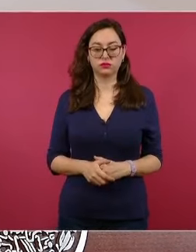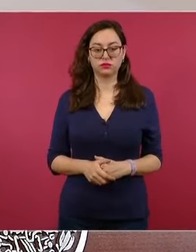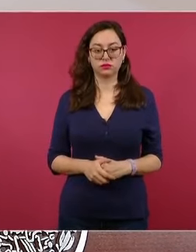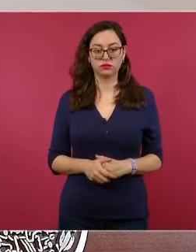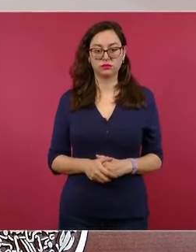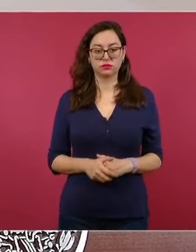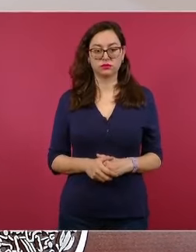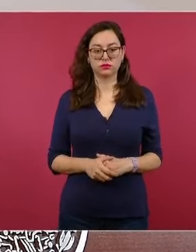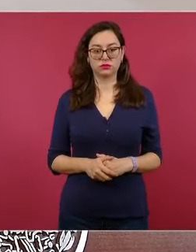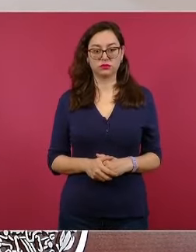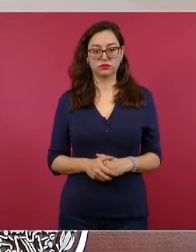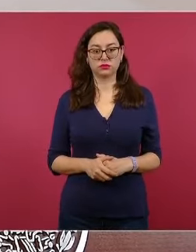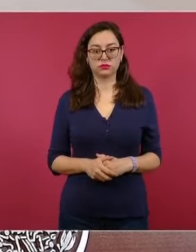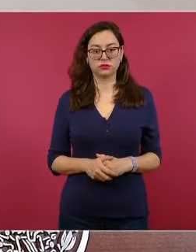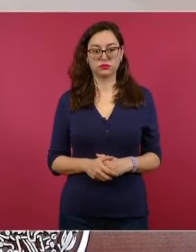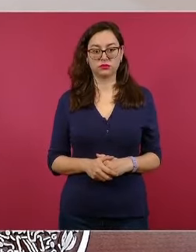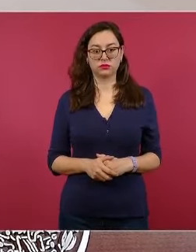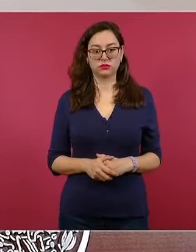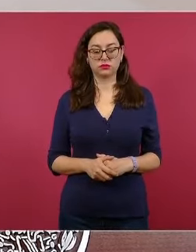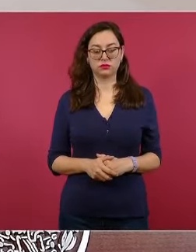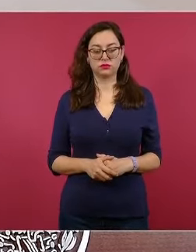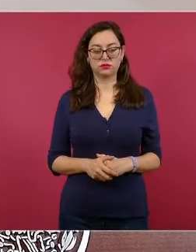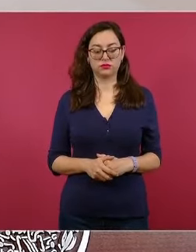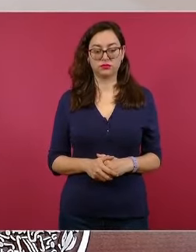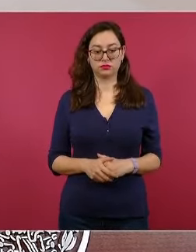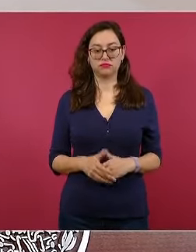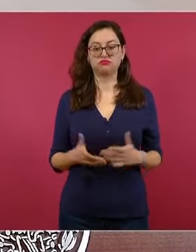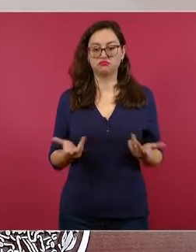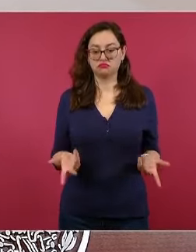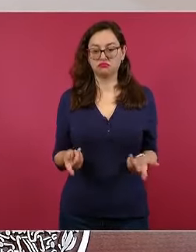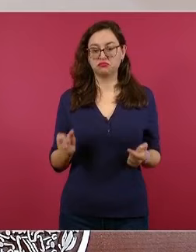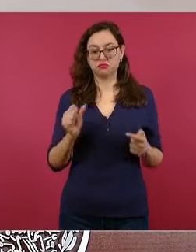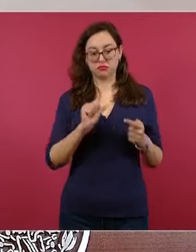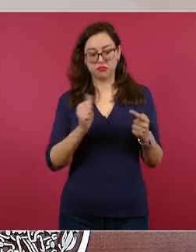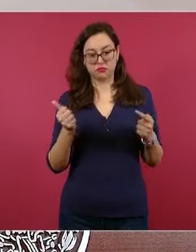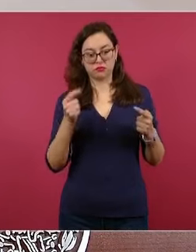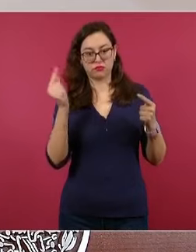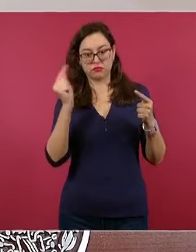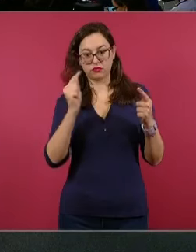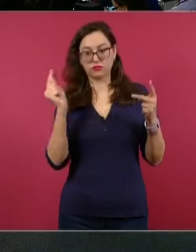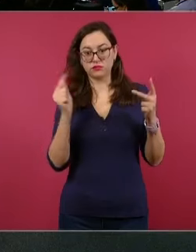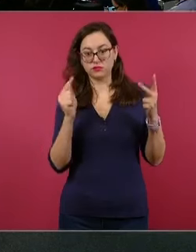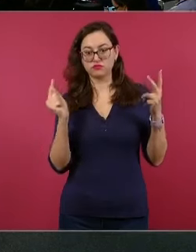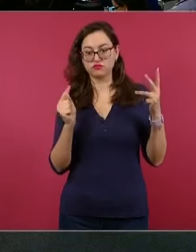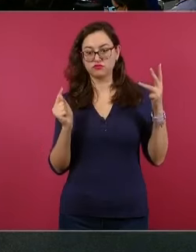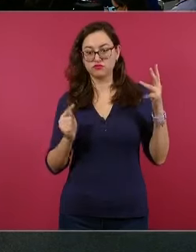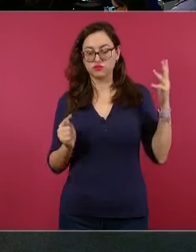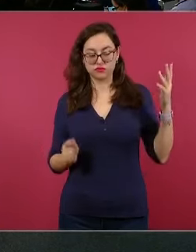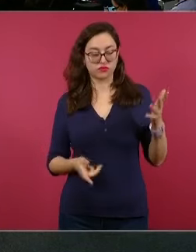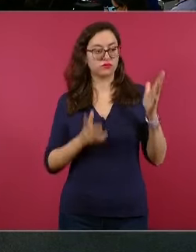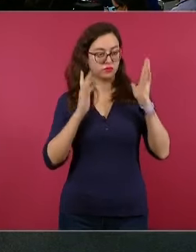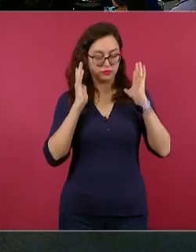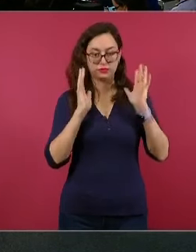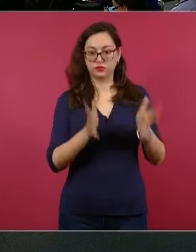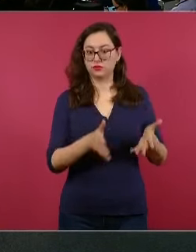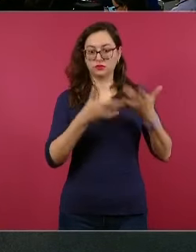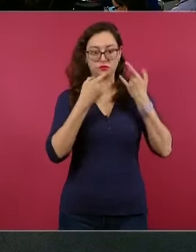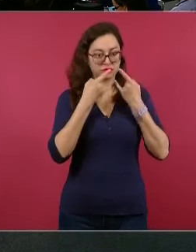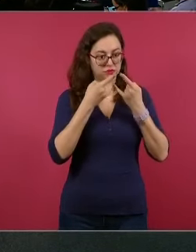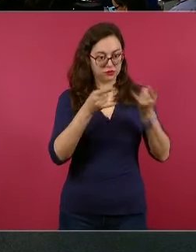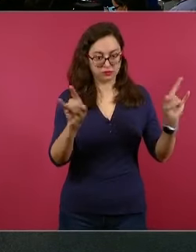y otros más que ya este van algunos ya están funcionando